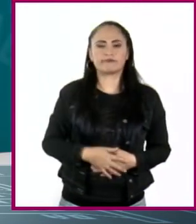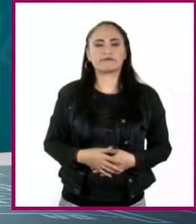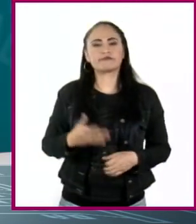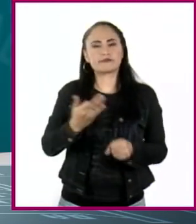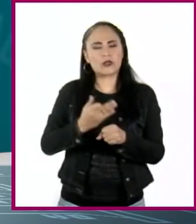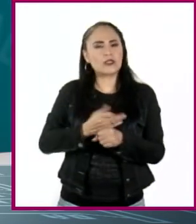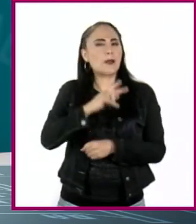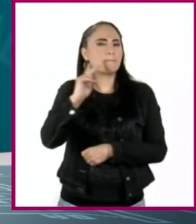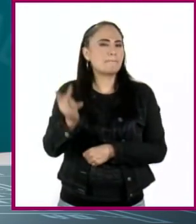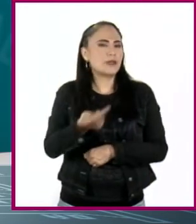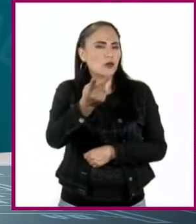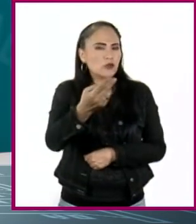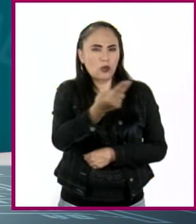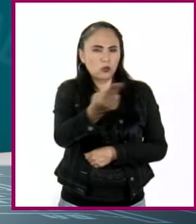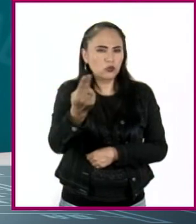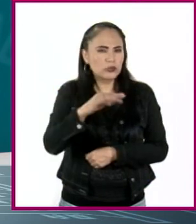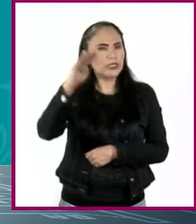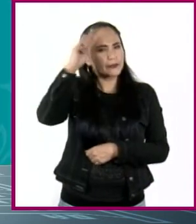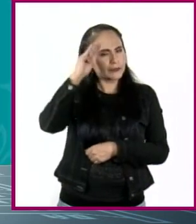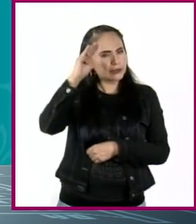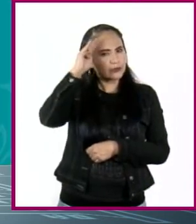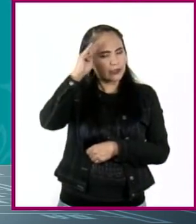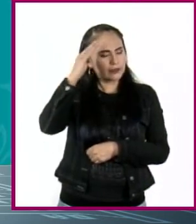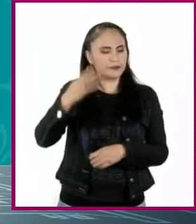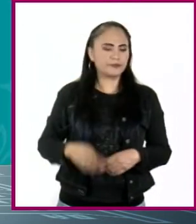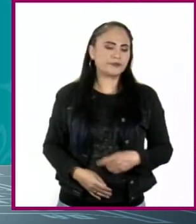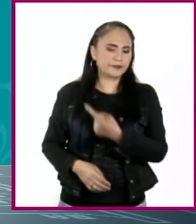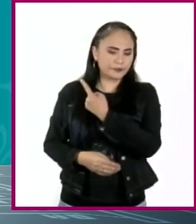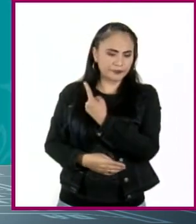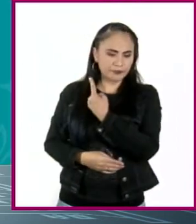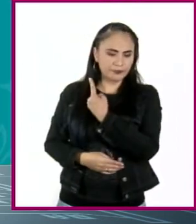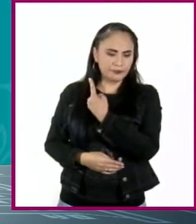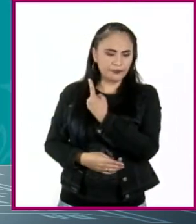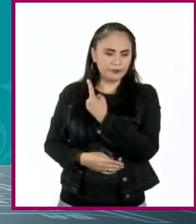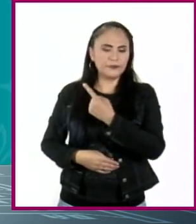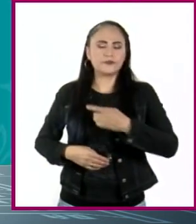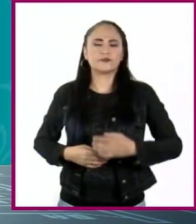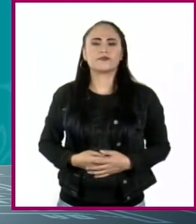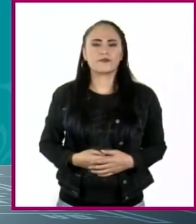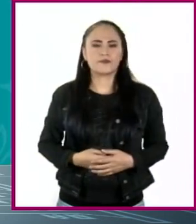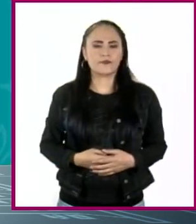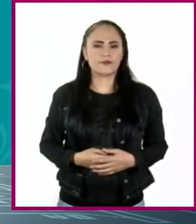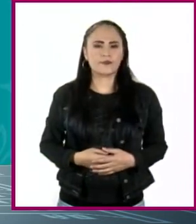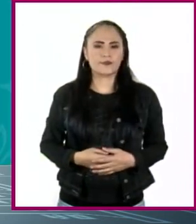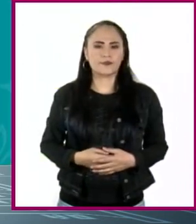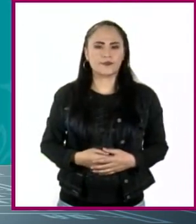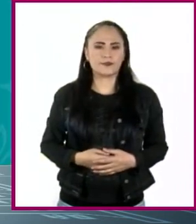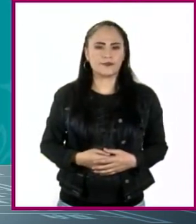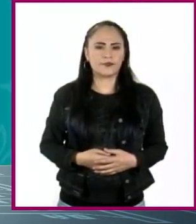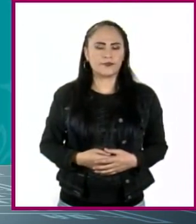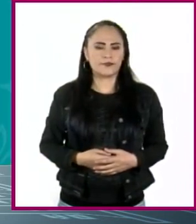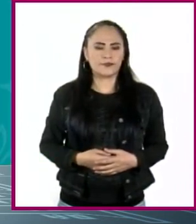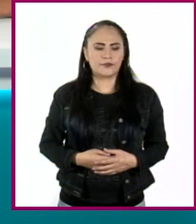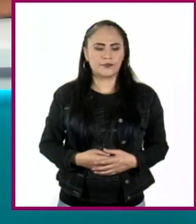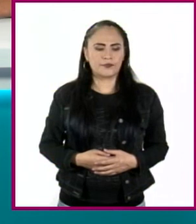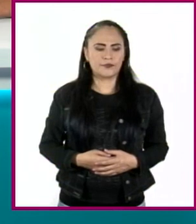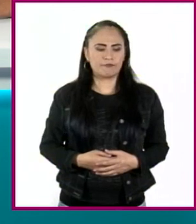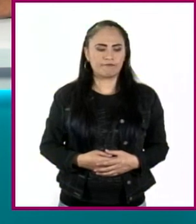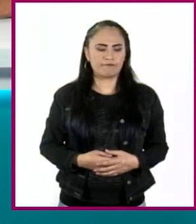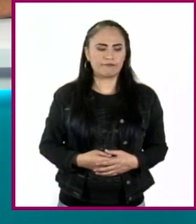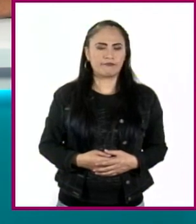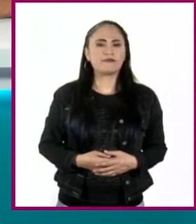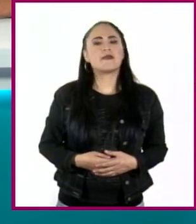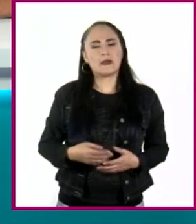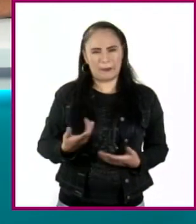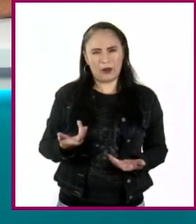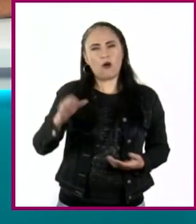una pregunta para la reflexión en nuestro auditorio. ¿Qué podríamos hacer los jóvenes para transformar la realidad de estos grupos? Como hemos